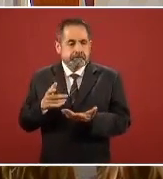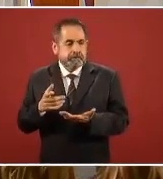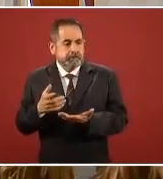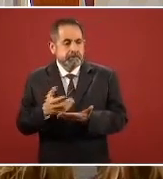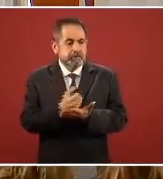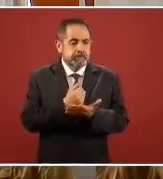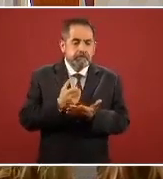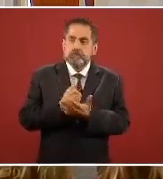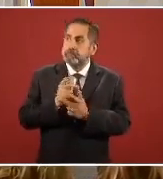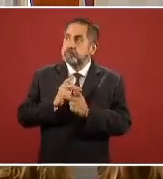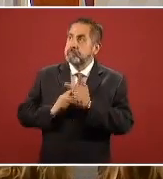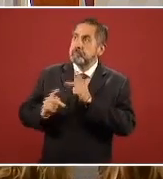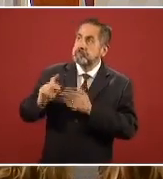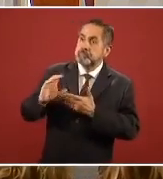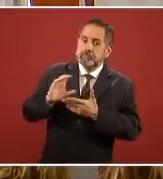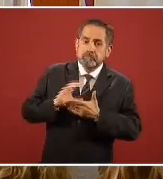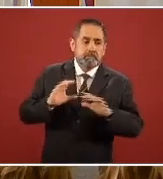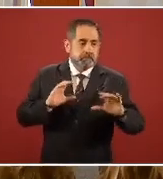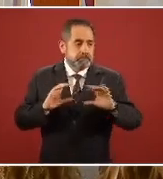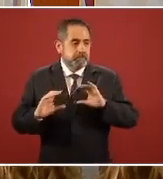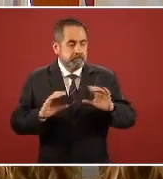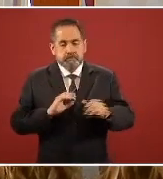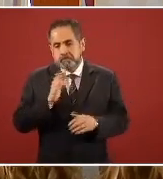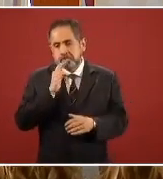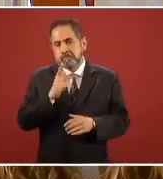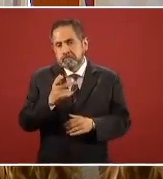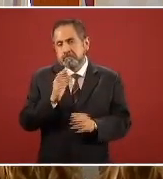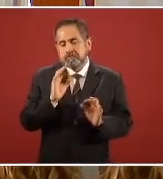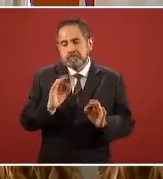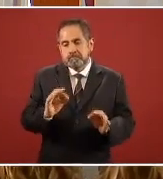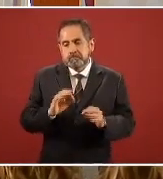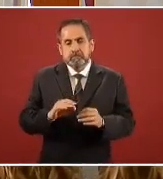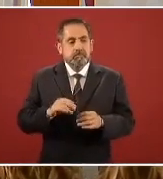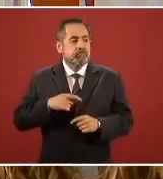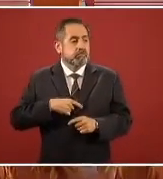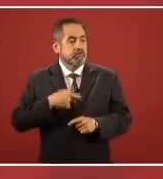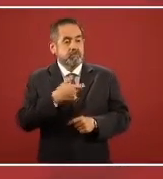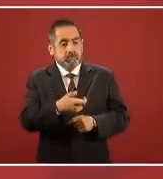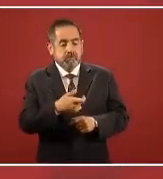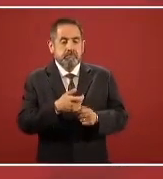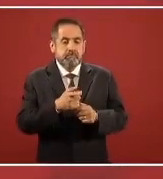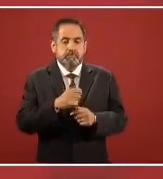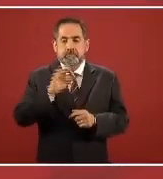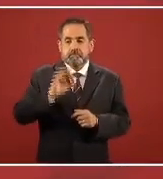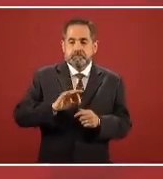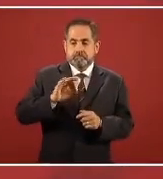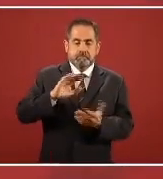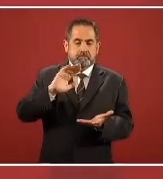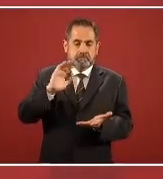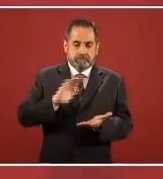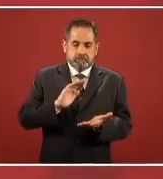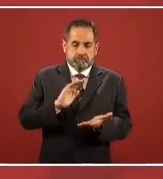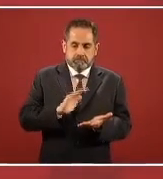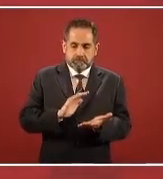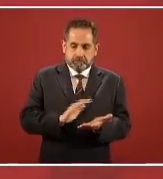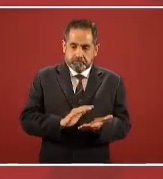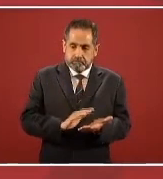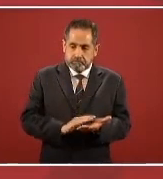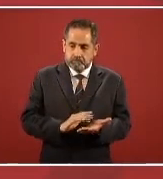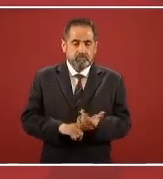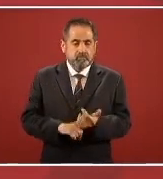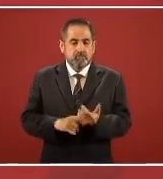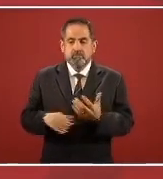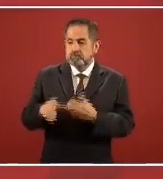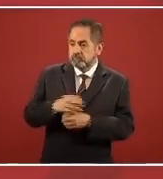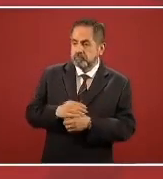de créditos. For obtaining credit. Cuestan menos. That is to say, it costs a lot. Los intereses y se impulsa